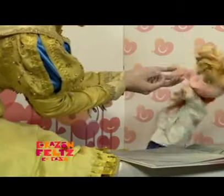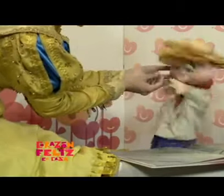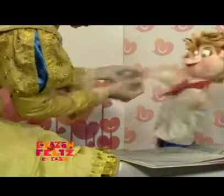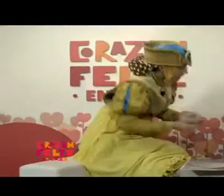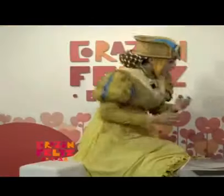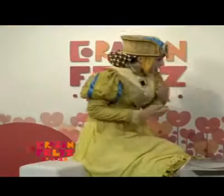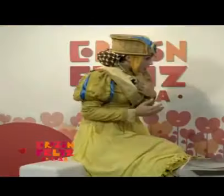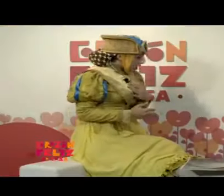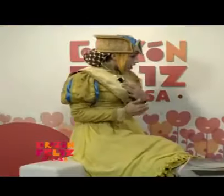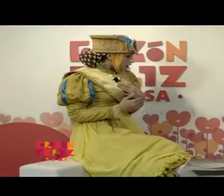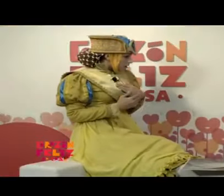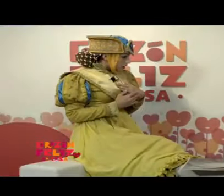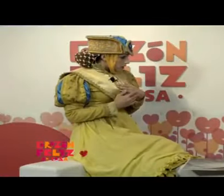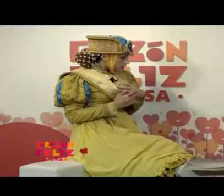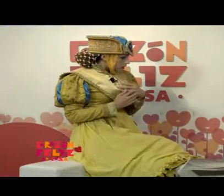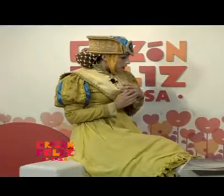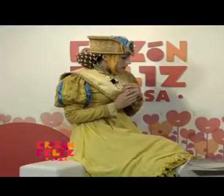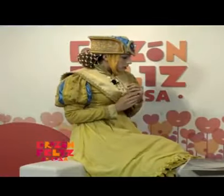esperando por...